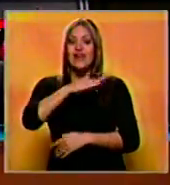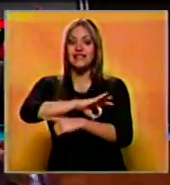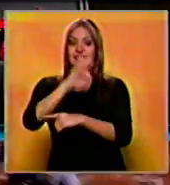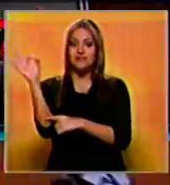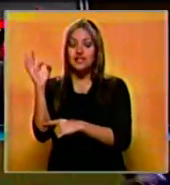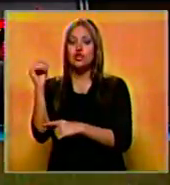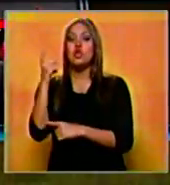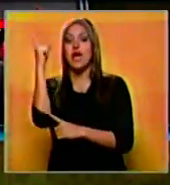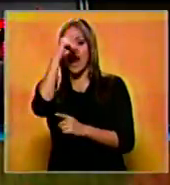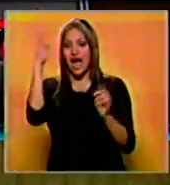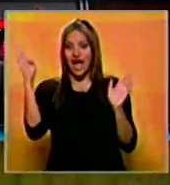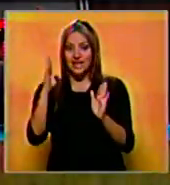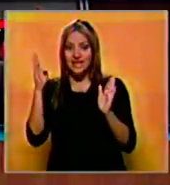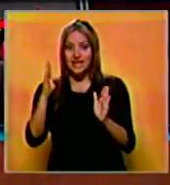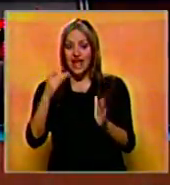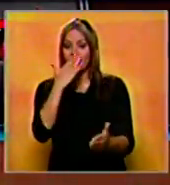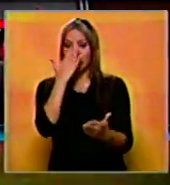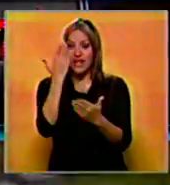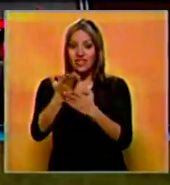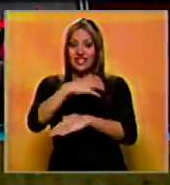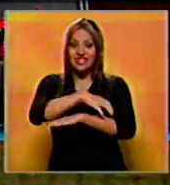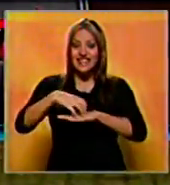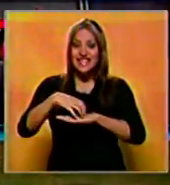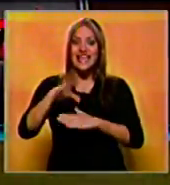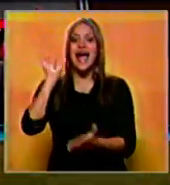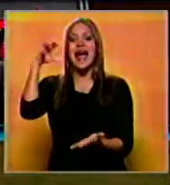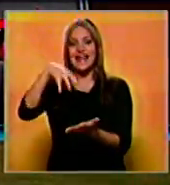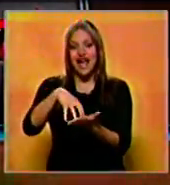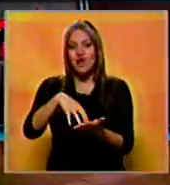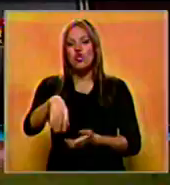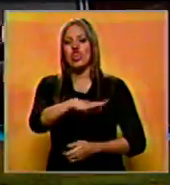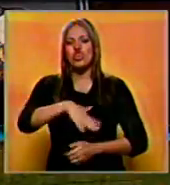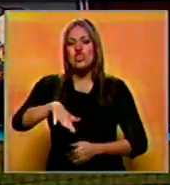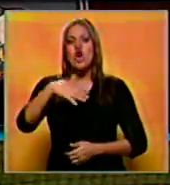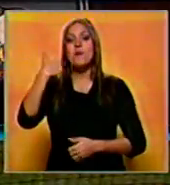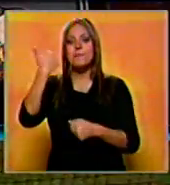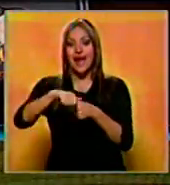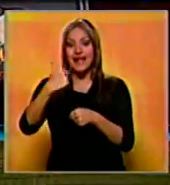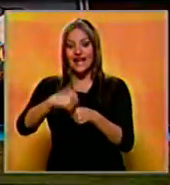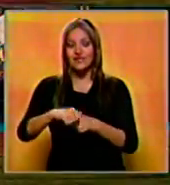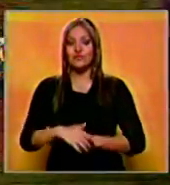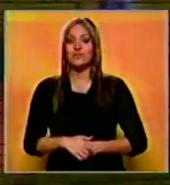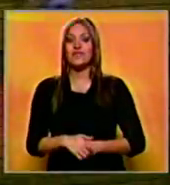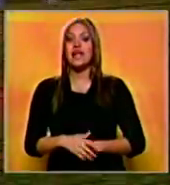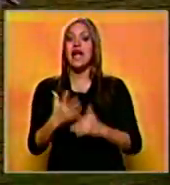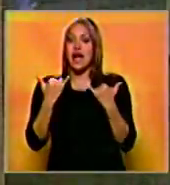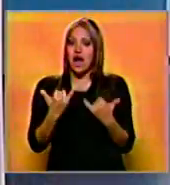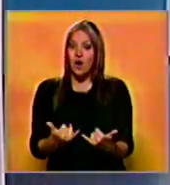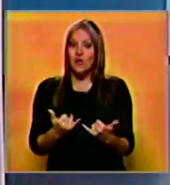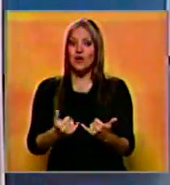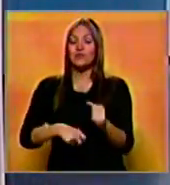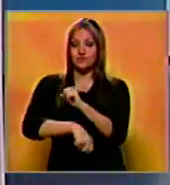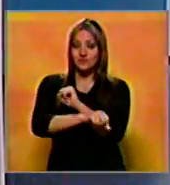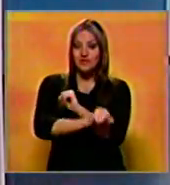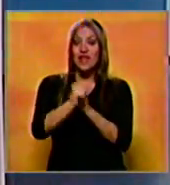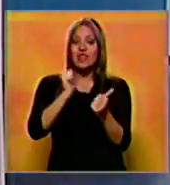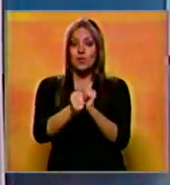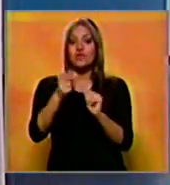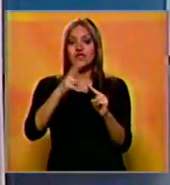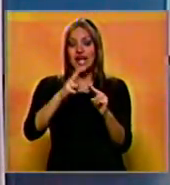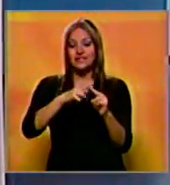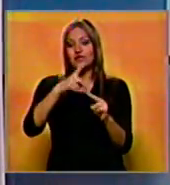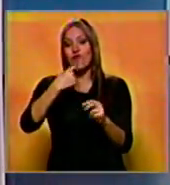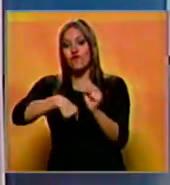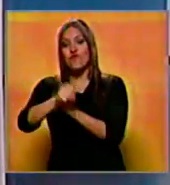Barquisimeto y las Águilas se enfrentarán a los Tigres de Aragua en la ciudad de Maracaibo. Ya en notas del balompié, el Deportivo Táchira y el Caracas Fútbol Club